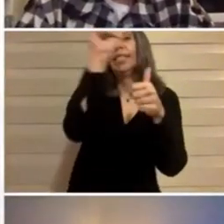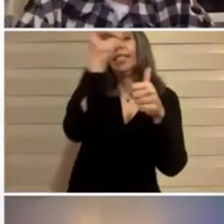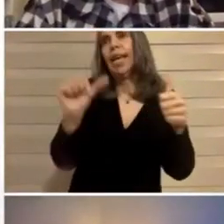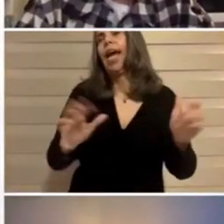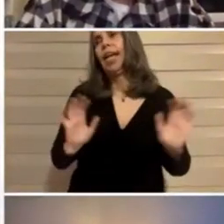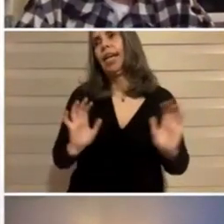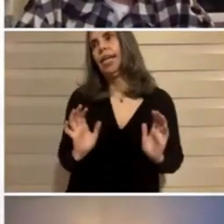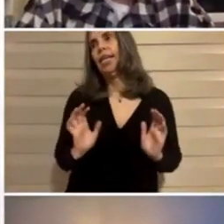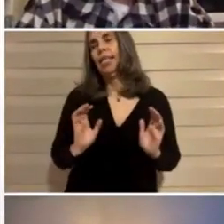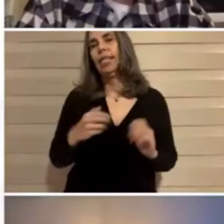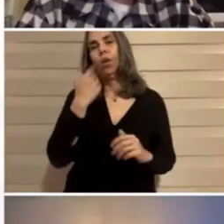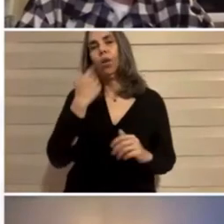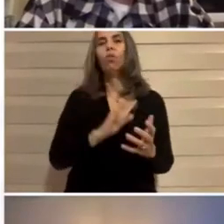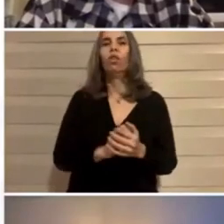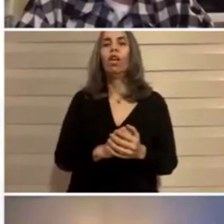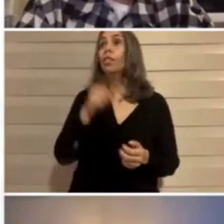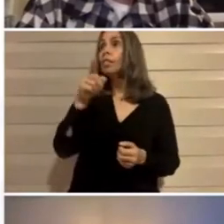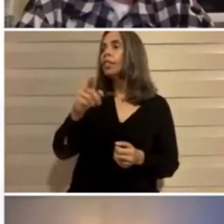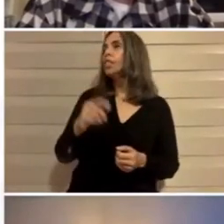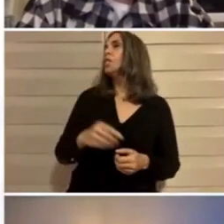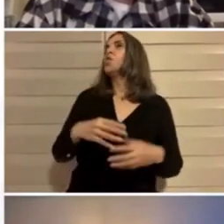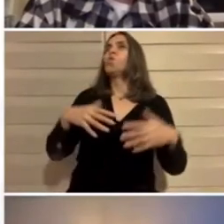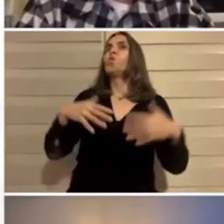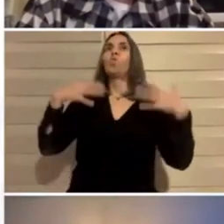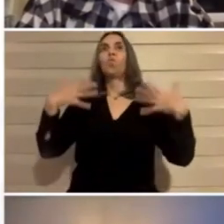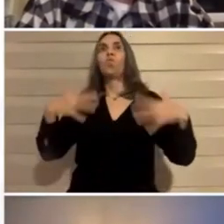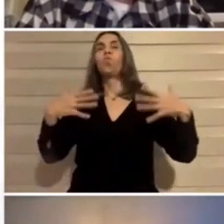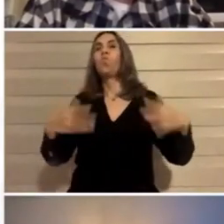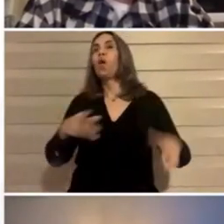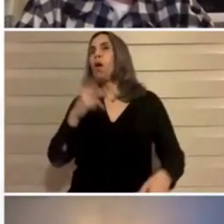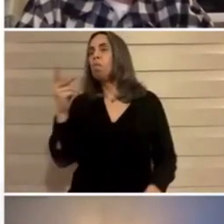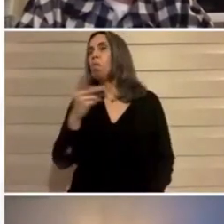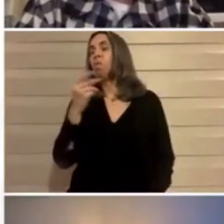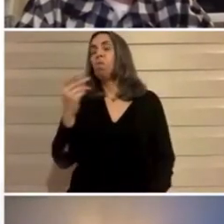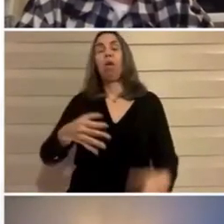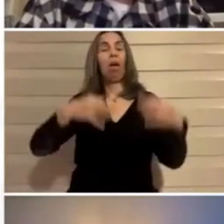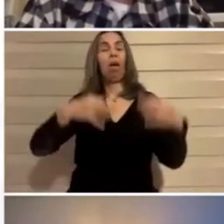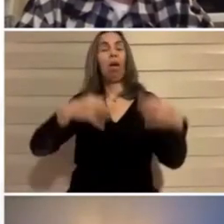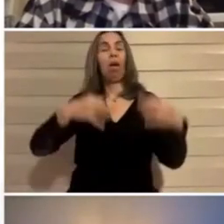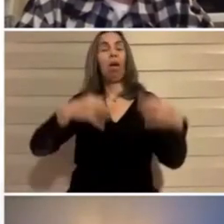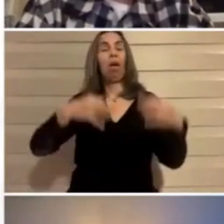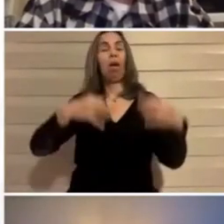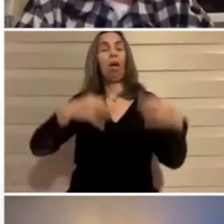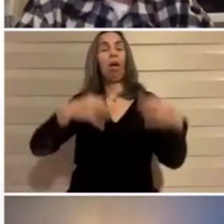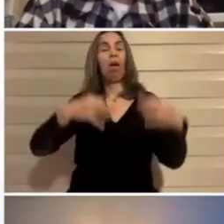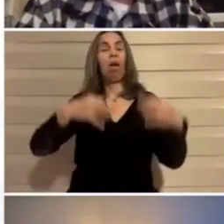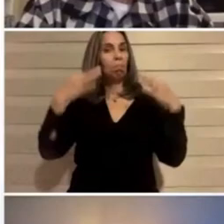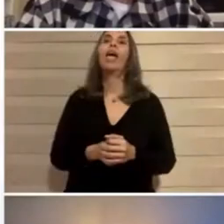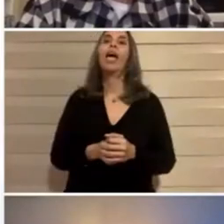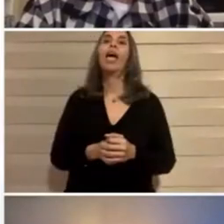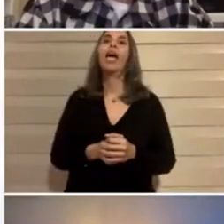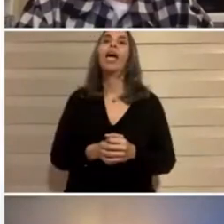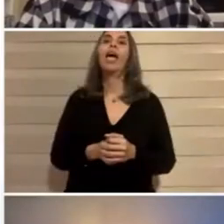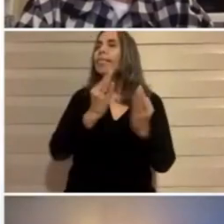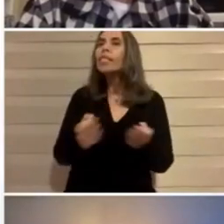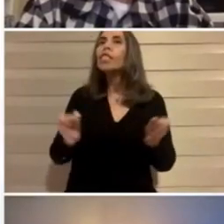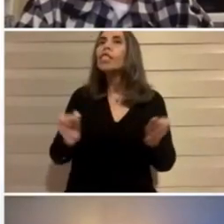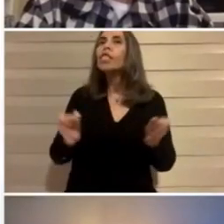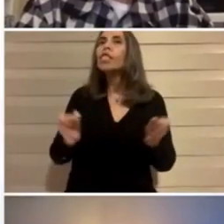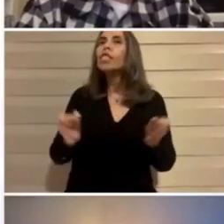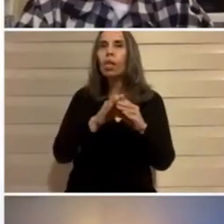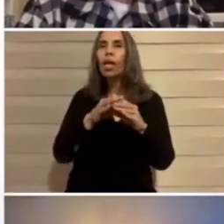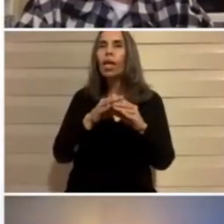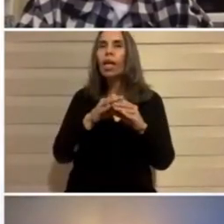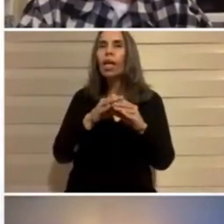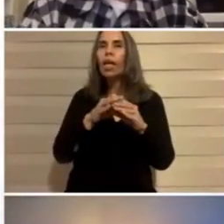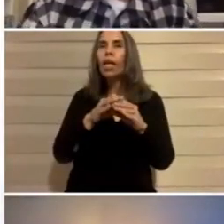¡Qué padre pregunta! Ese es el punto. Hay que buscar pasar a la acción. Miren, hay muchas maneras. Digo, lo puede uno hacer pues, con